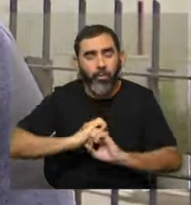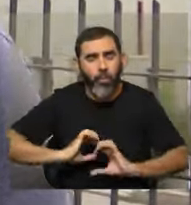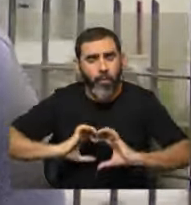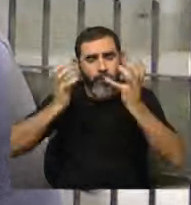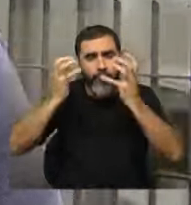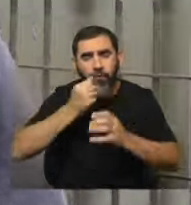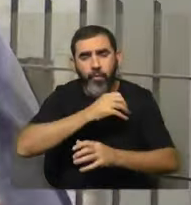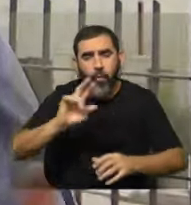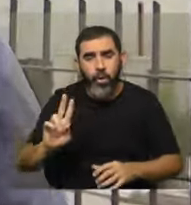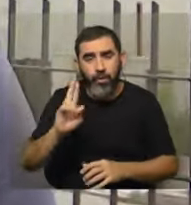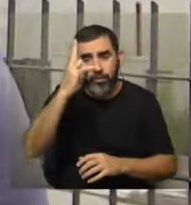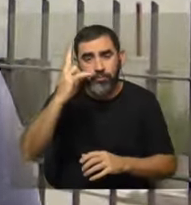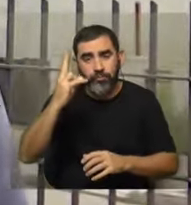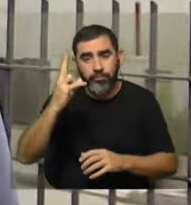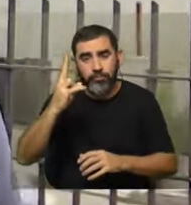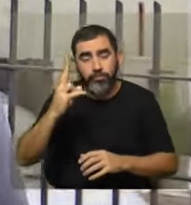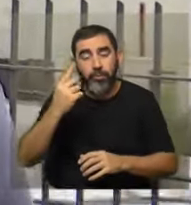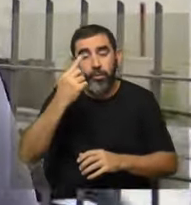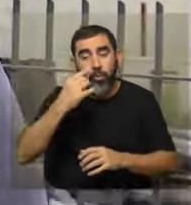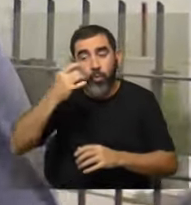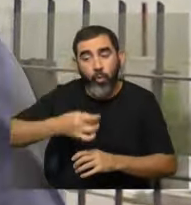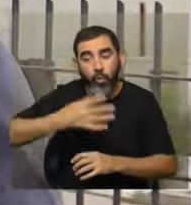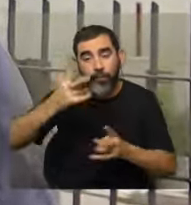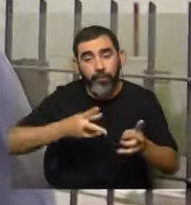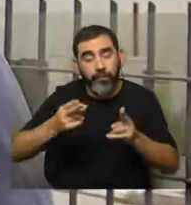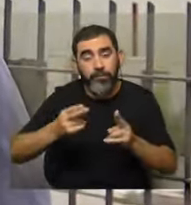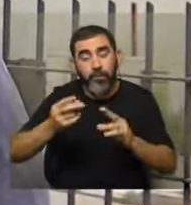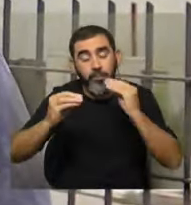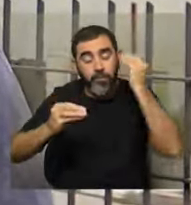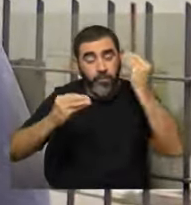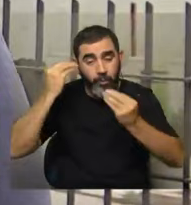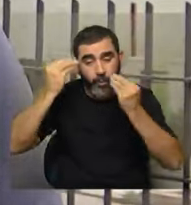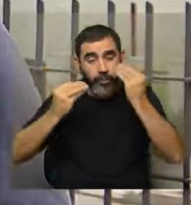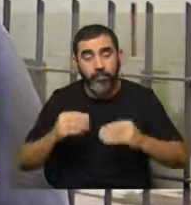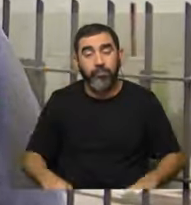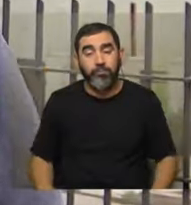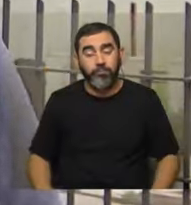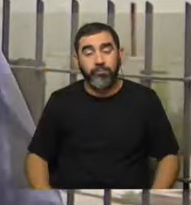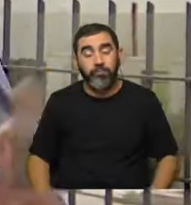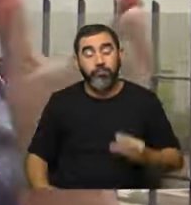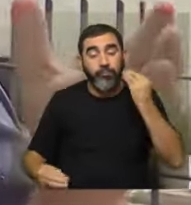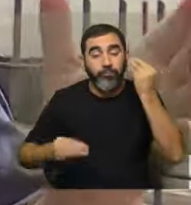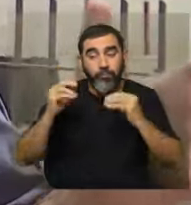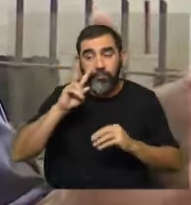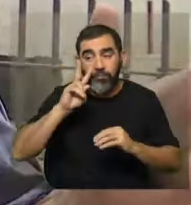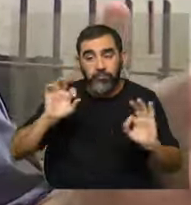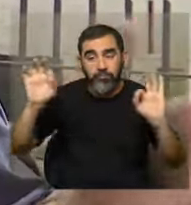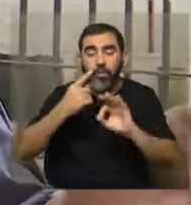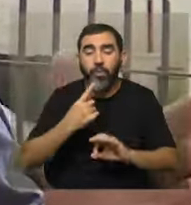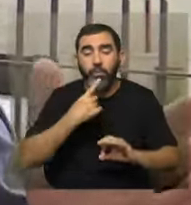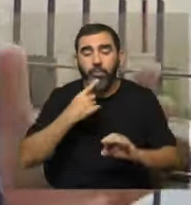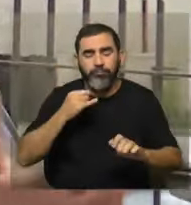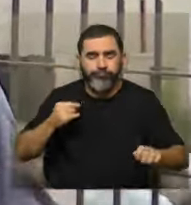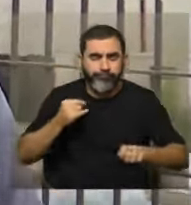la historia del Uruguay desde que existen cifras oficiales y estamos muy preocupados estamos muy preocupados porque no vimos vimos políticas muy